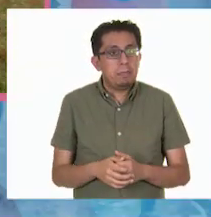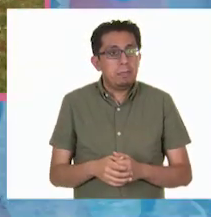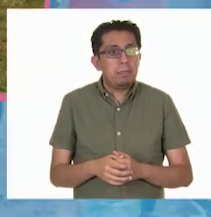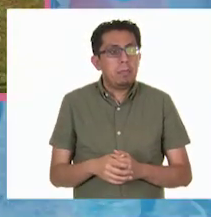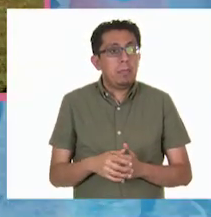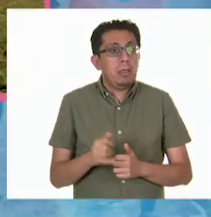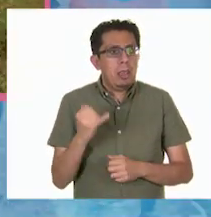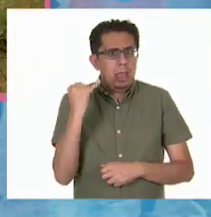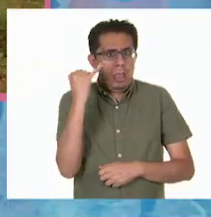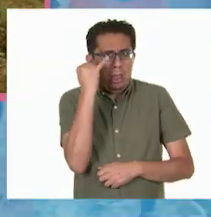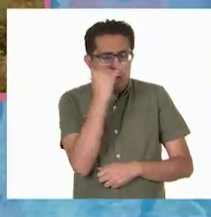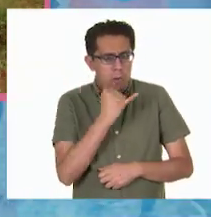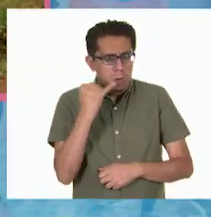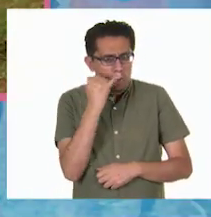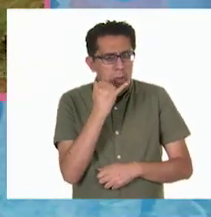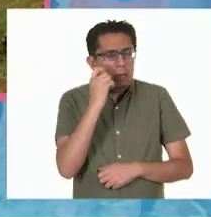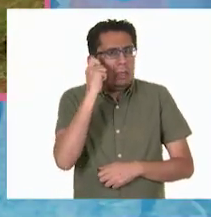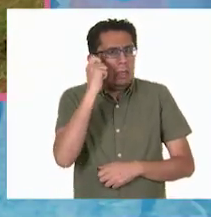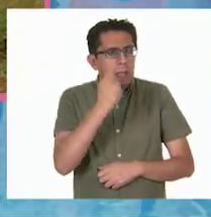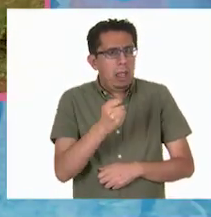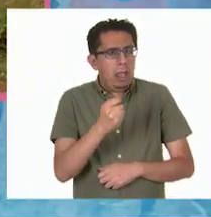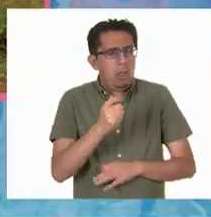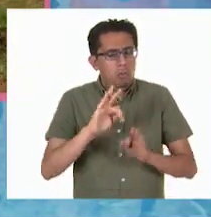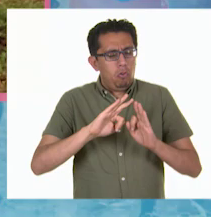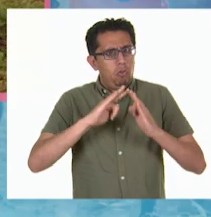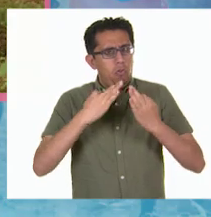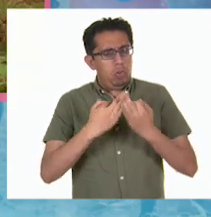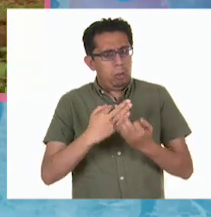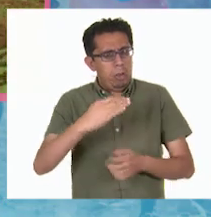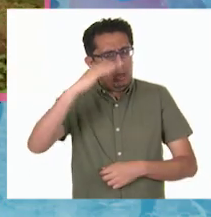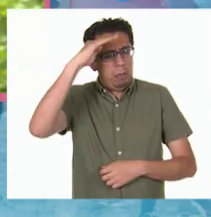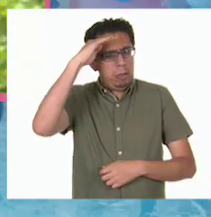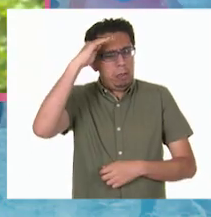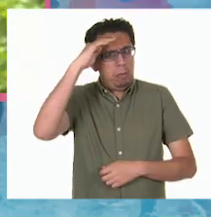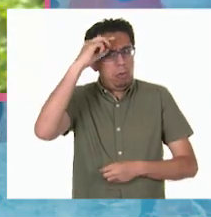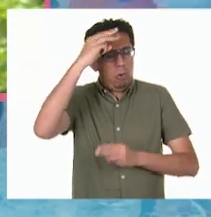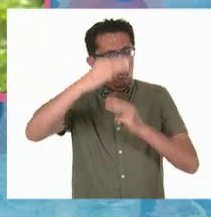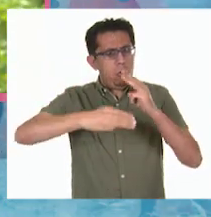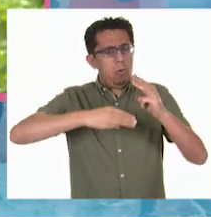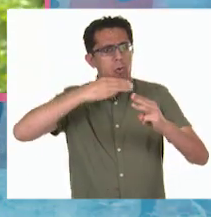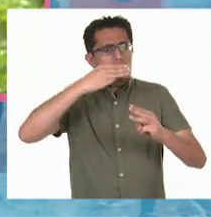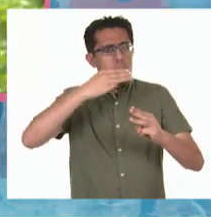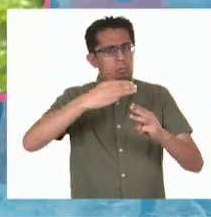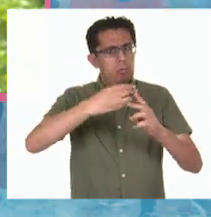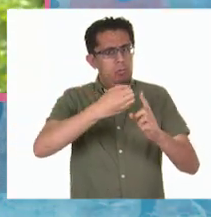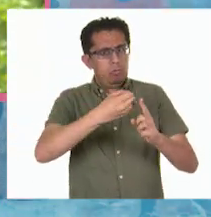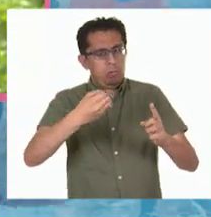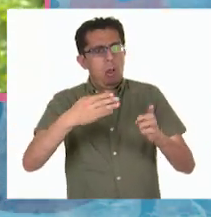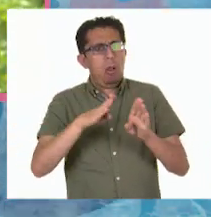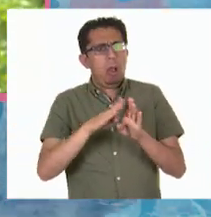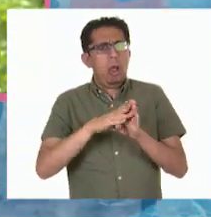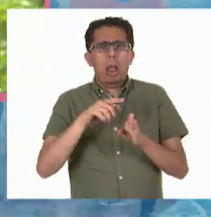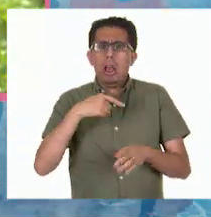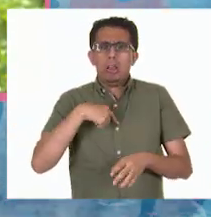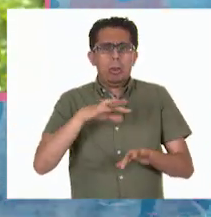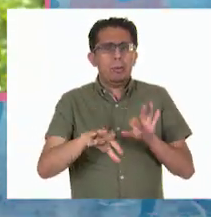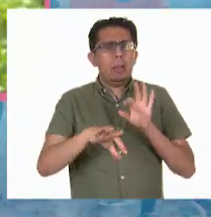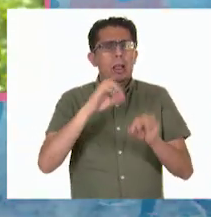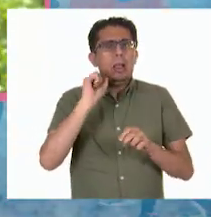Las lenguas también son formas de pensamiento y de estructuración del mundo. Yo opté por la poesía.